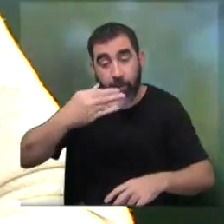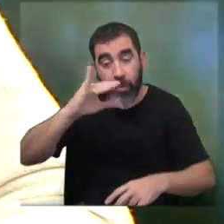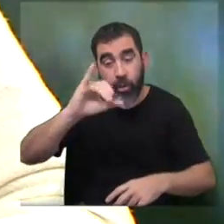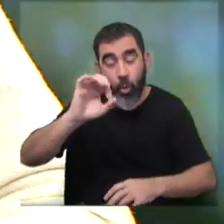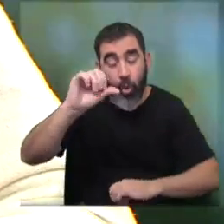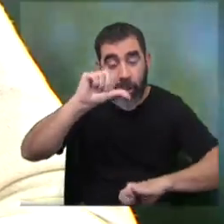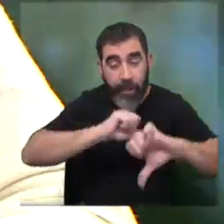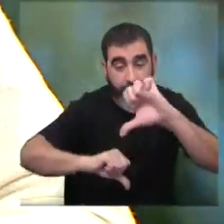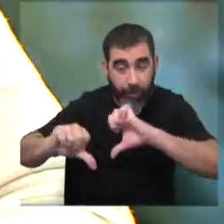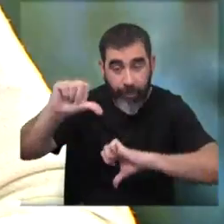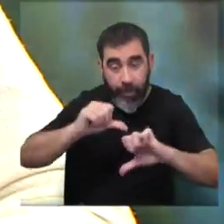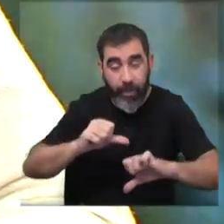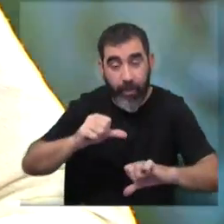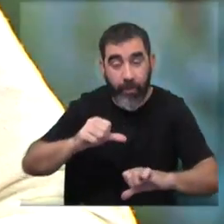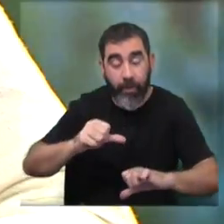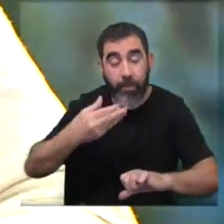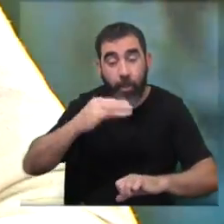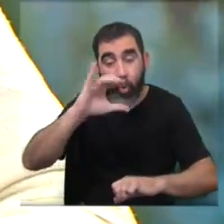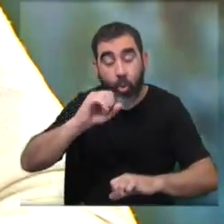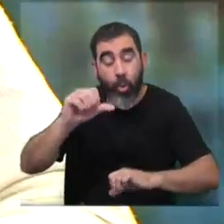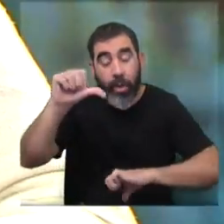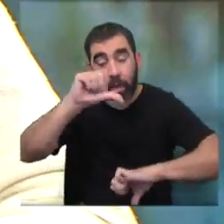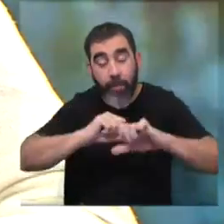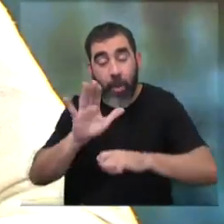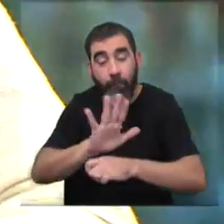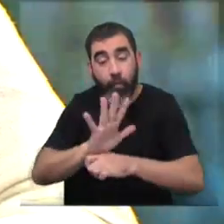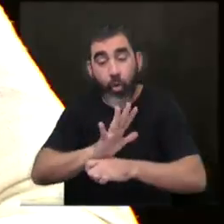bioquímica, bioquímica y biología molecular,